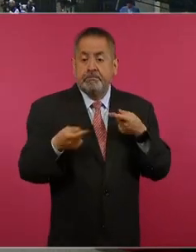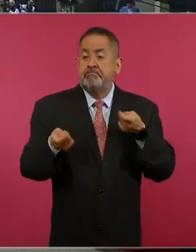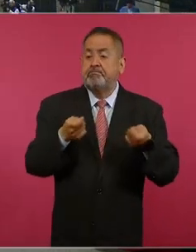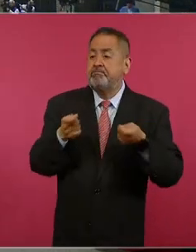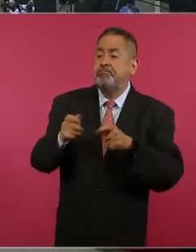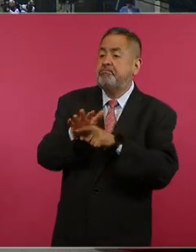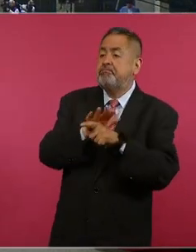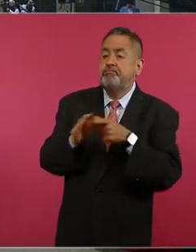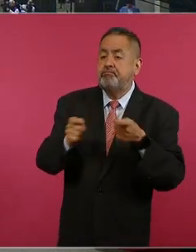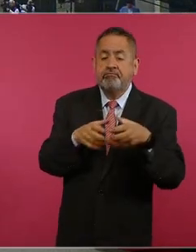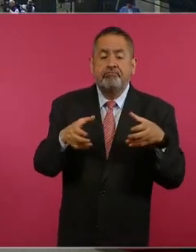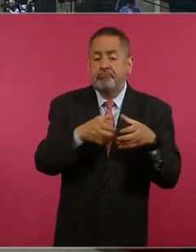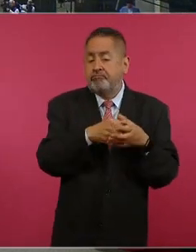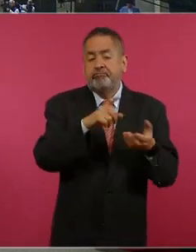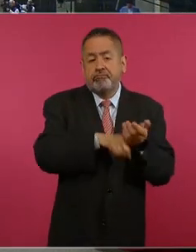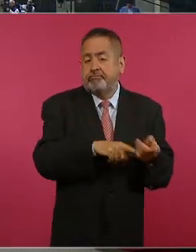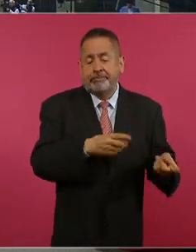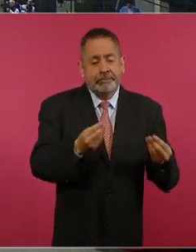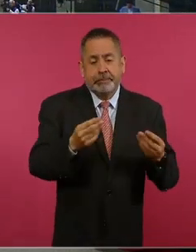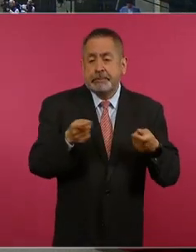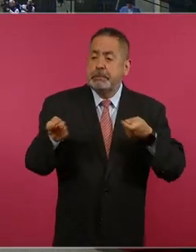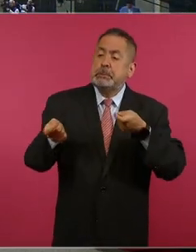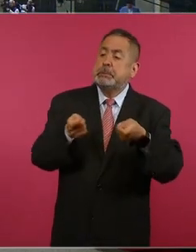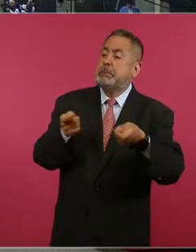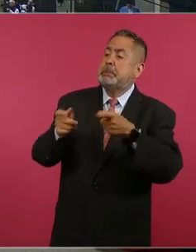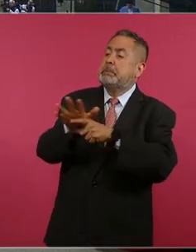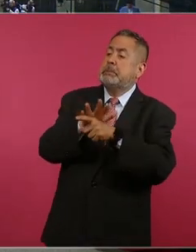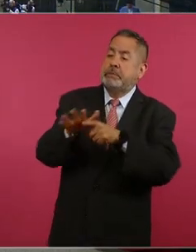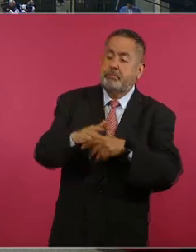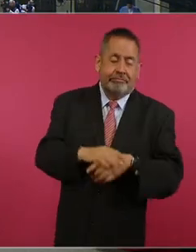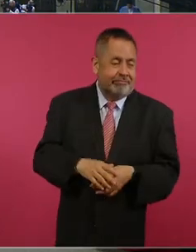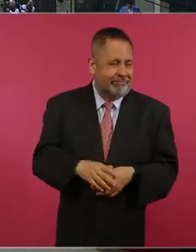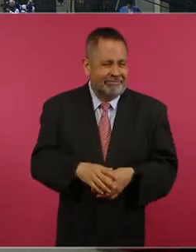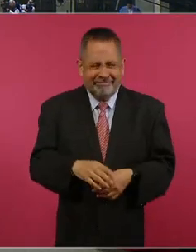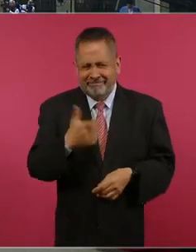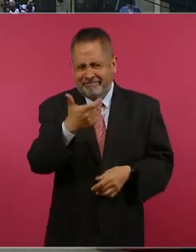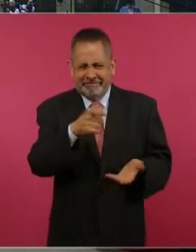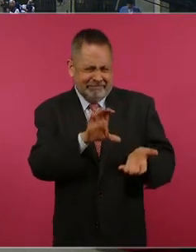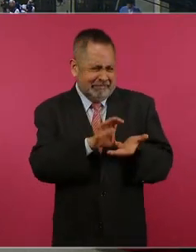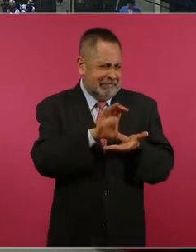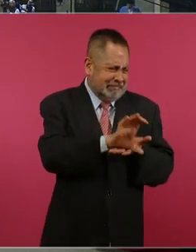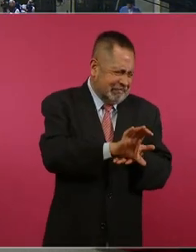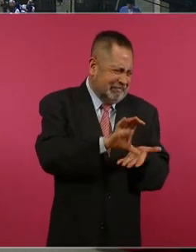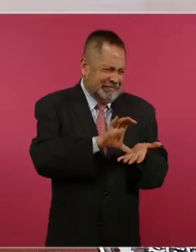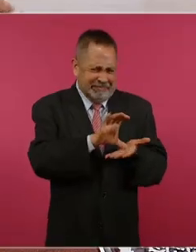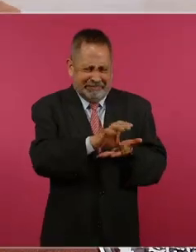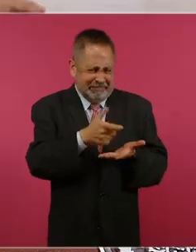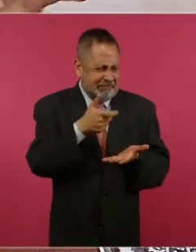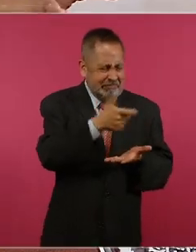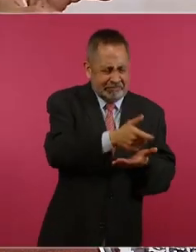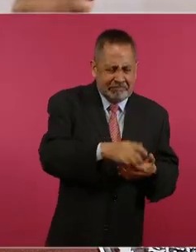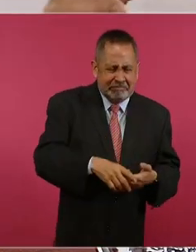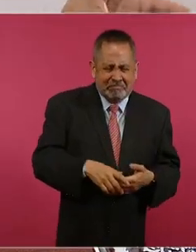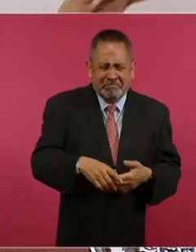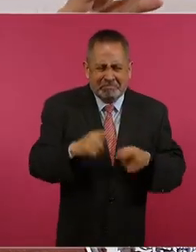o de la que forman parte, aún con todo el dinero, hay